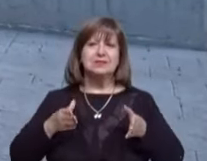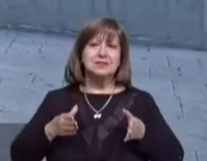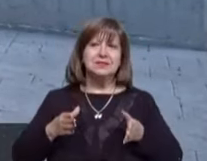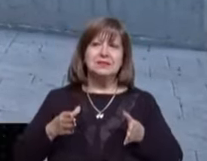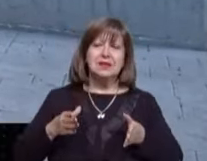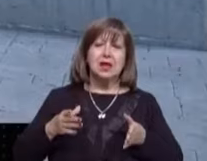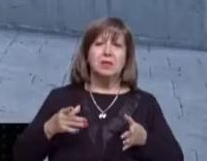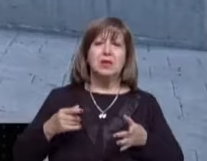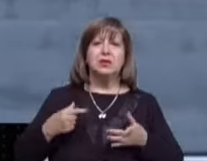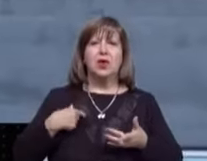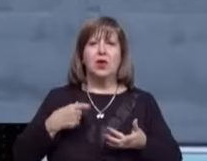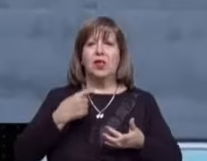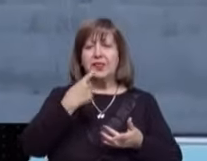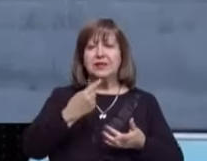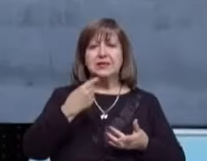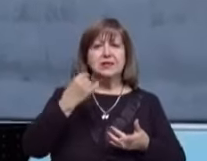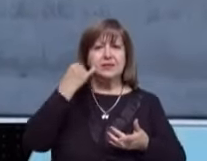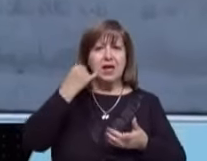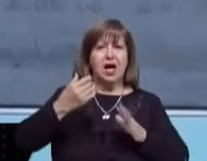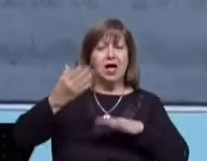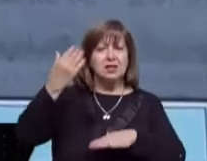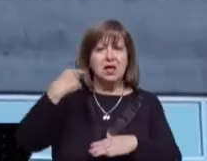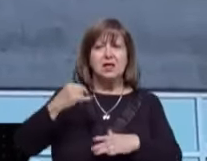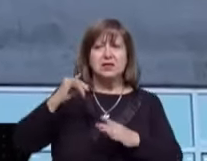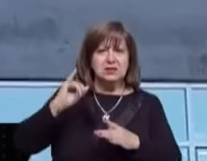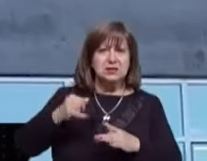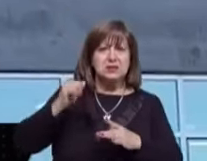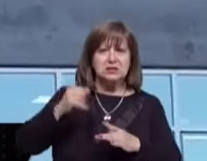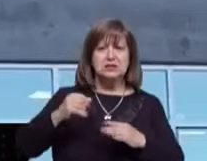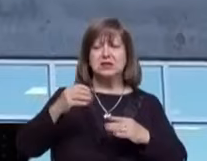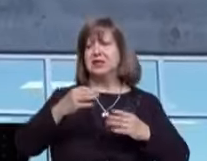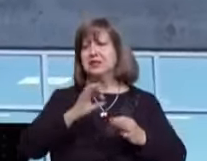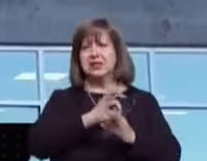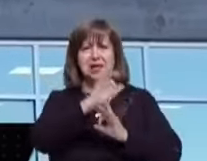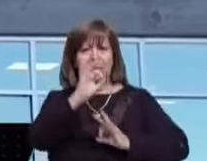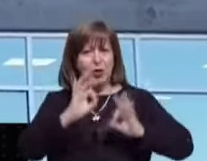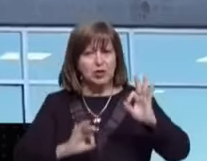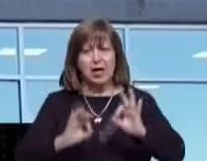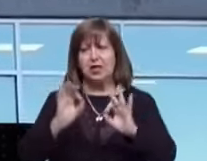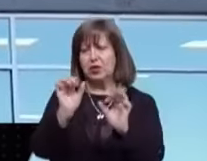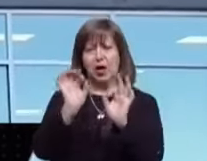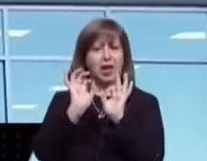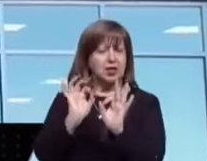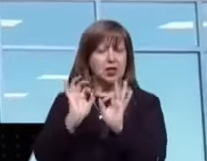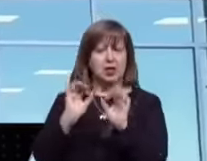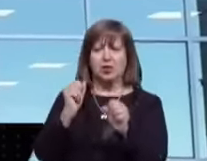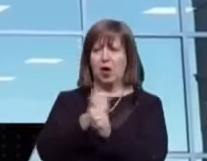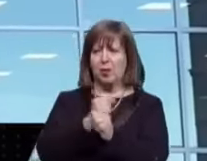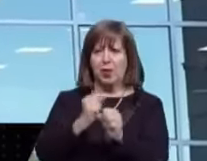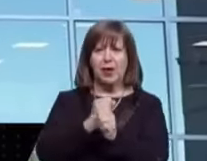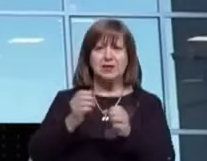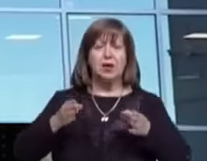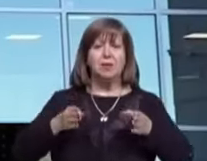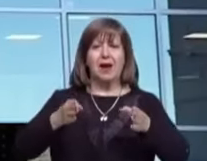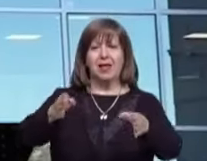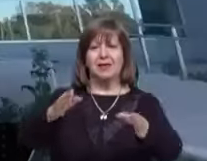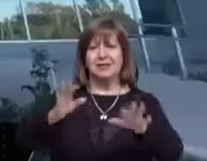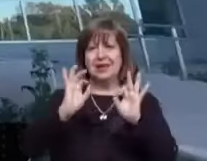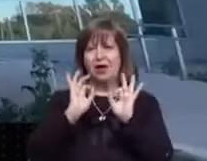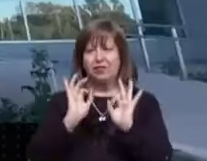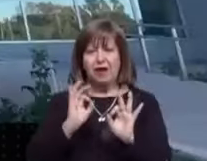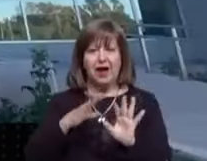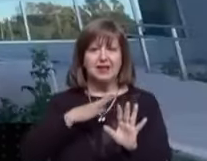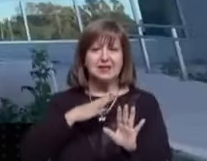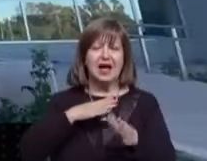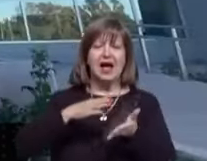se termina que esto finaliza que ya están todos los proyectos presentados y que en cualquier momento sale la aprobación para tener las obras que